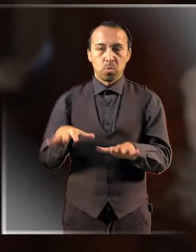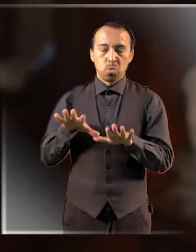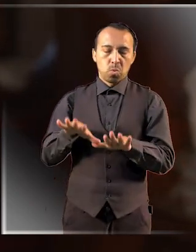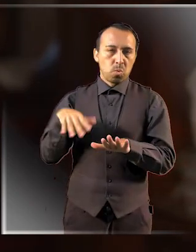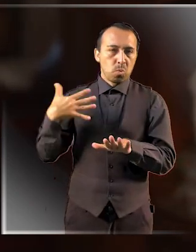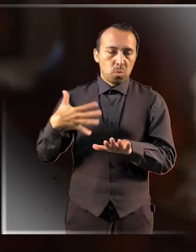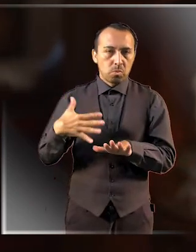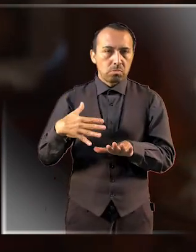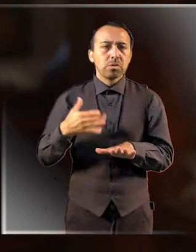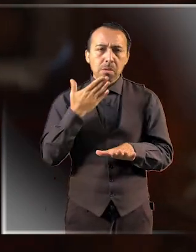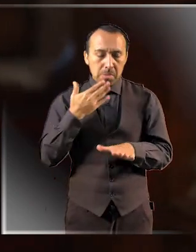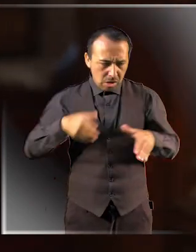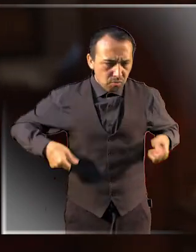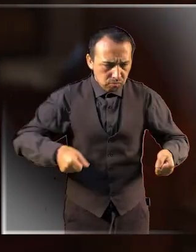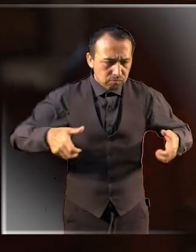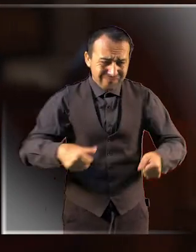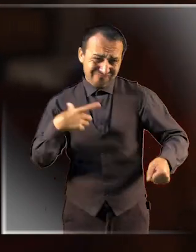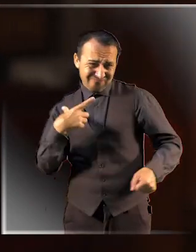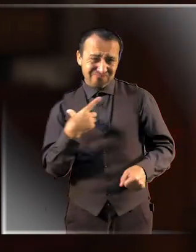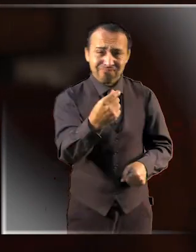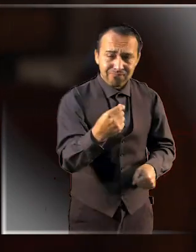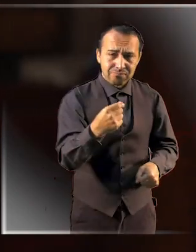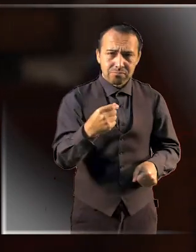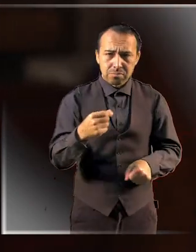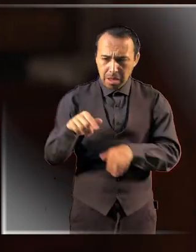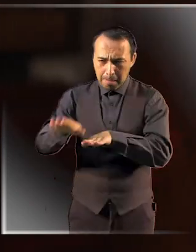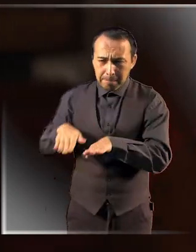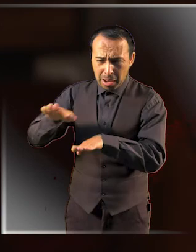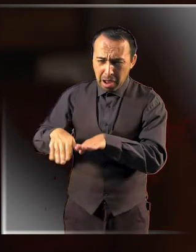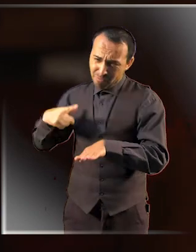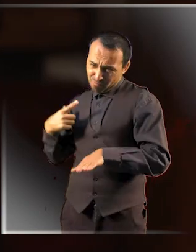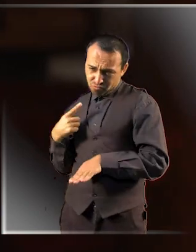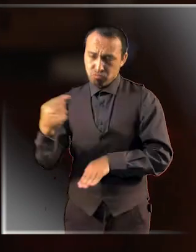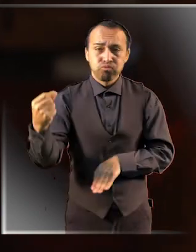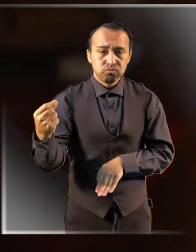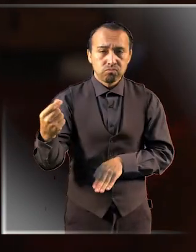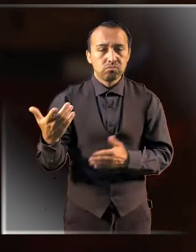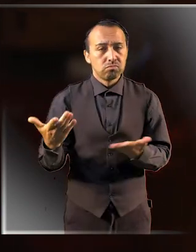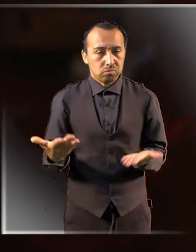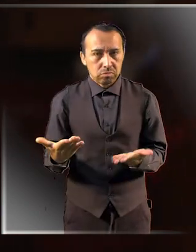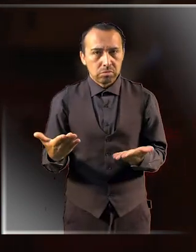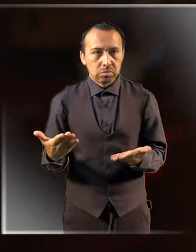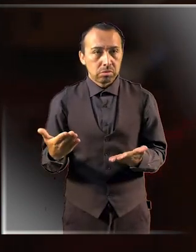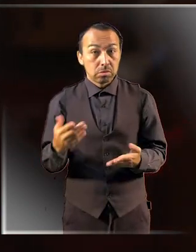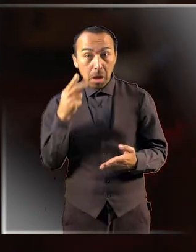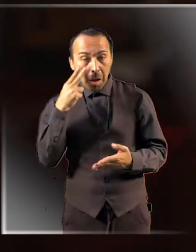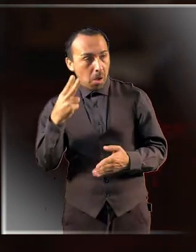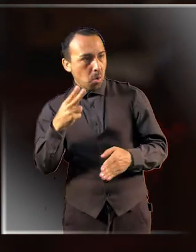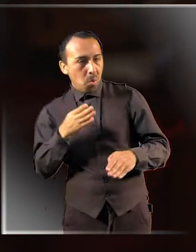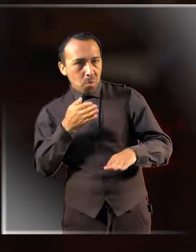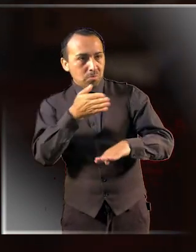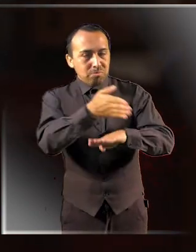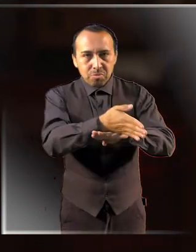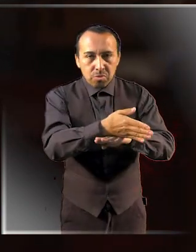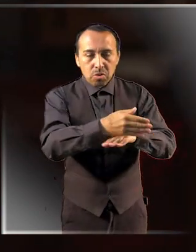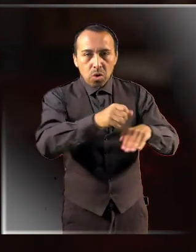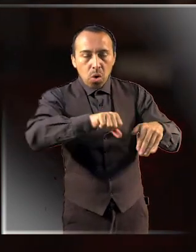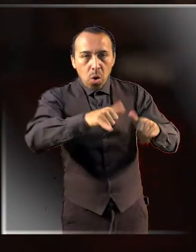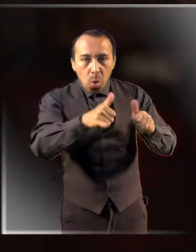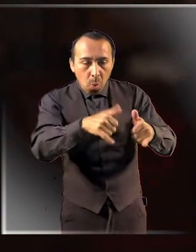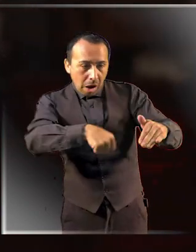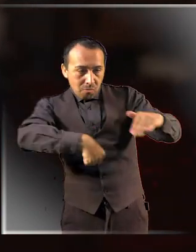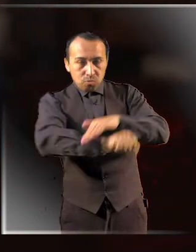en su bicicleta, vuela en la silla de ruedas, vuela en la patineta y velo jugar a la pelota,